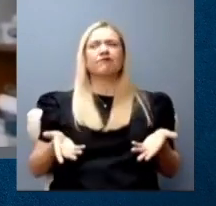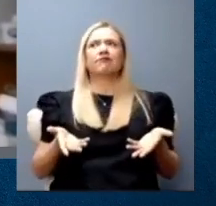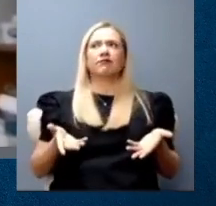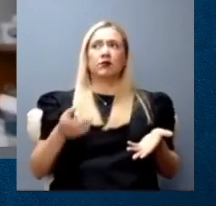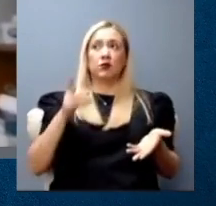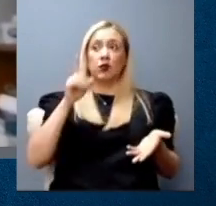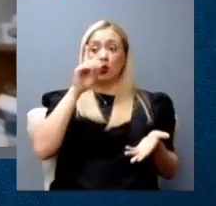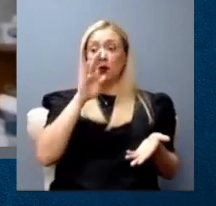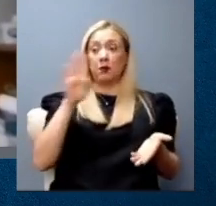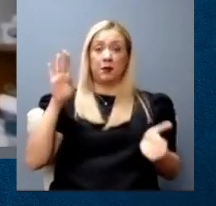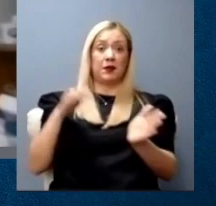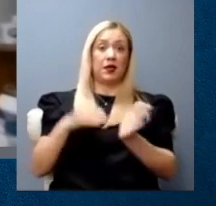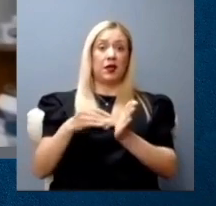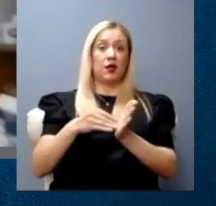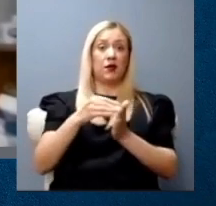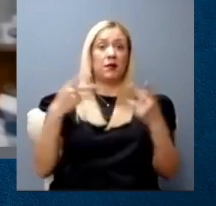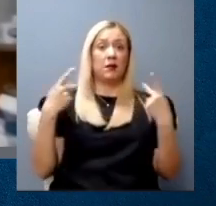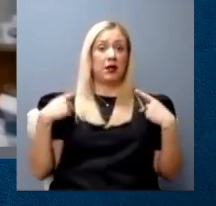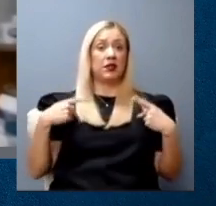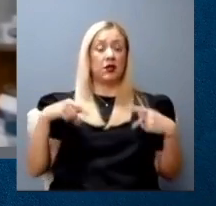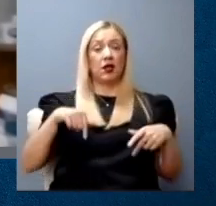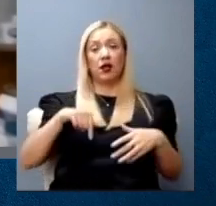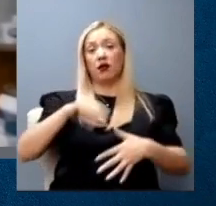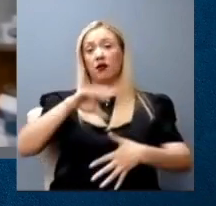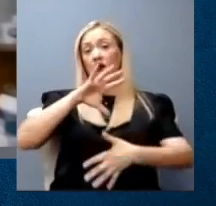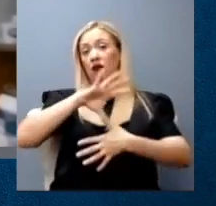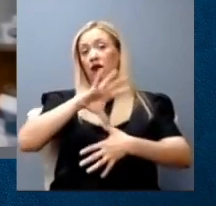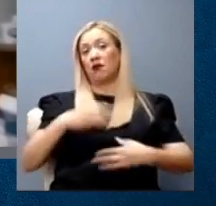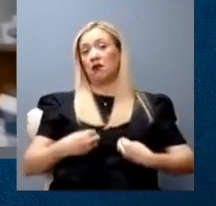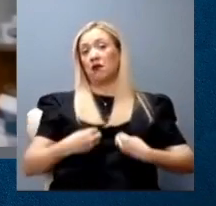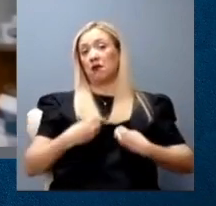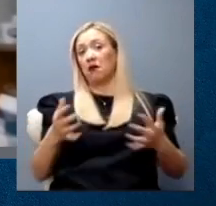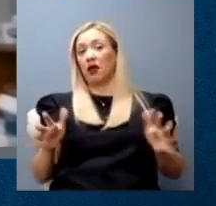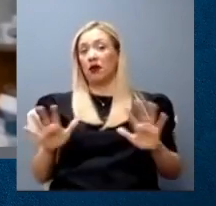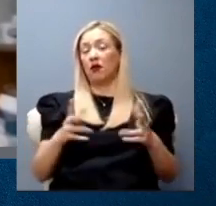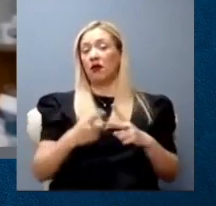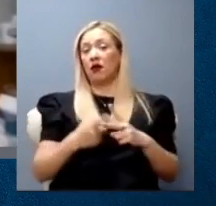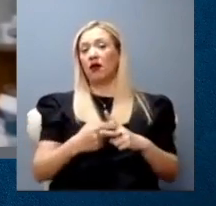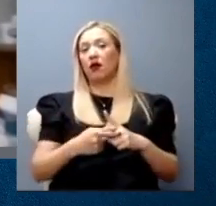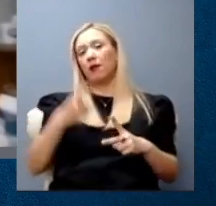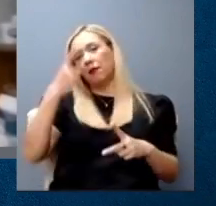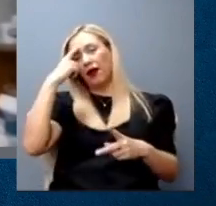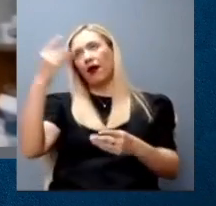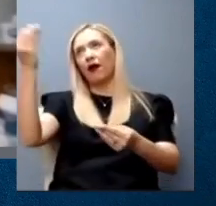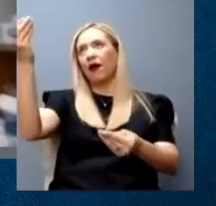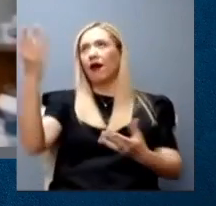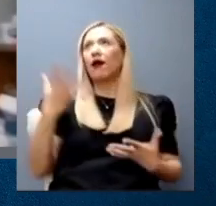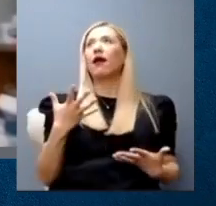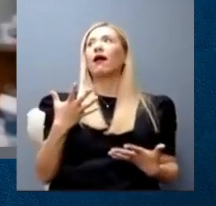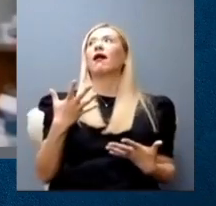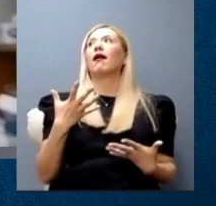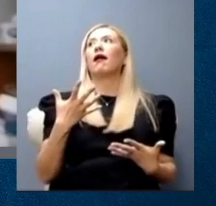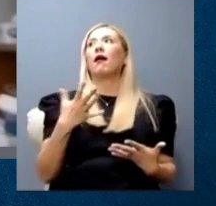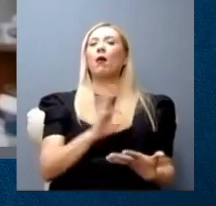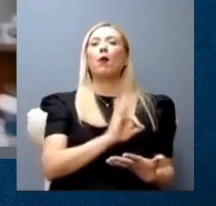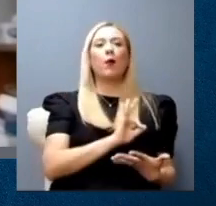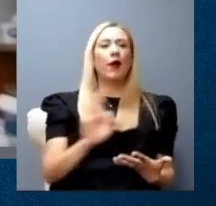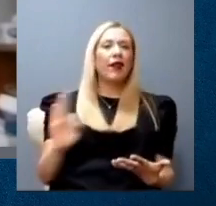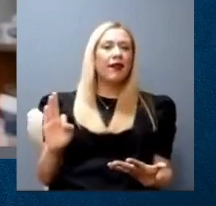billón de personas en el continente americano, la posibilidad de tener